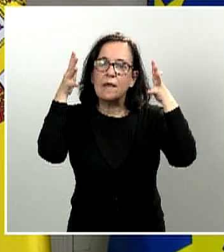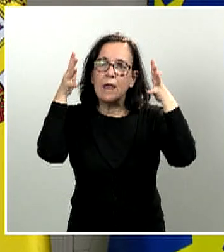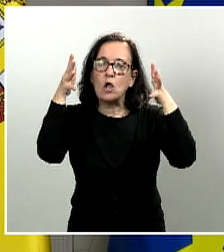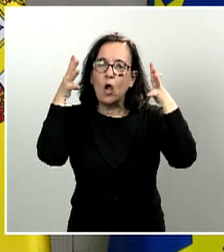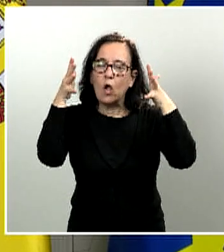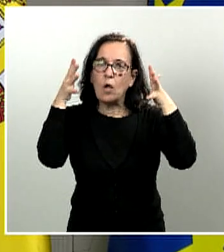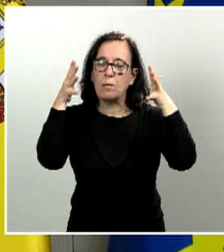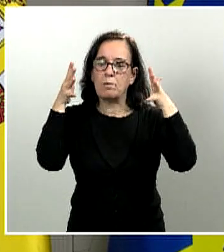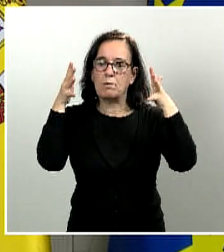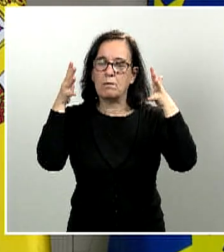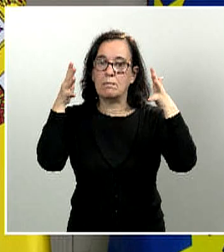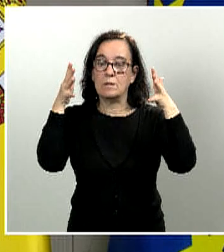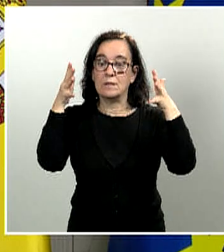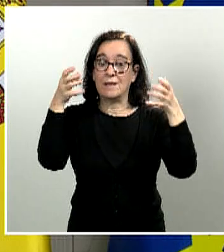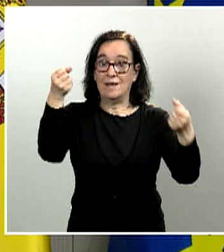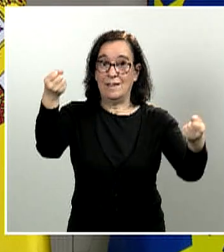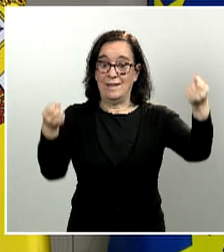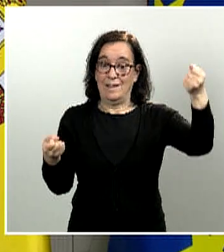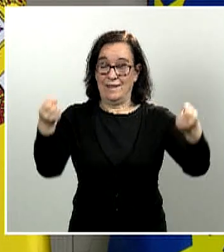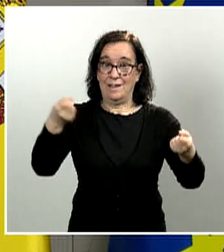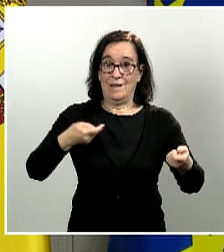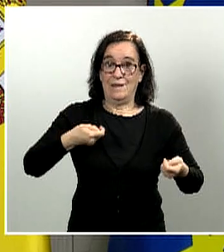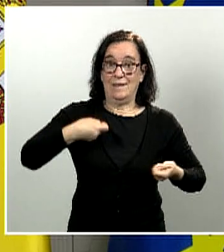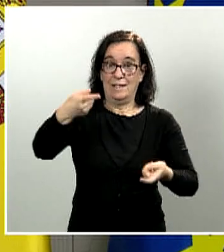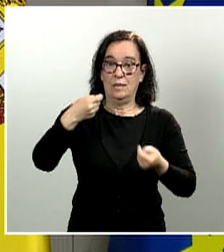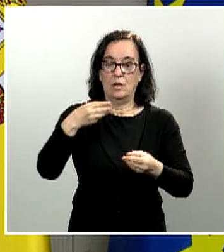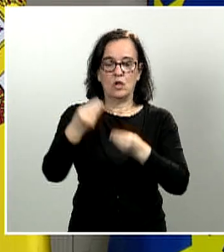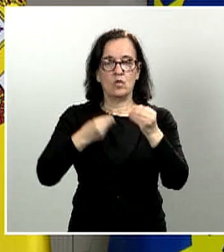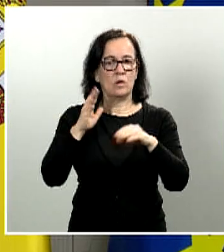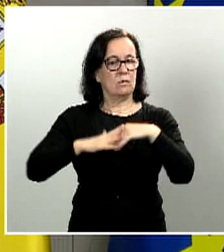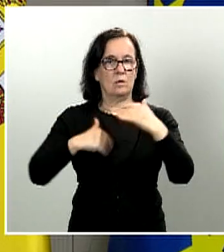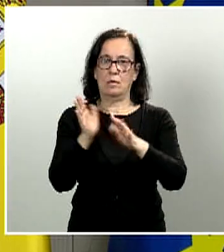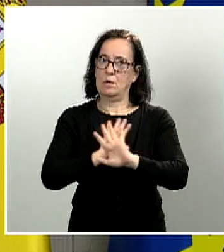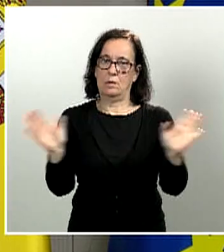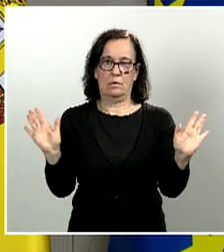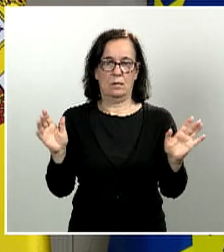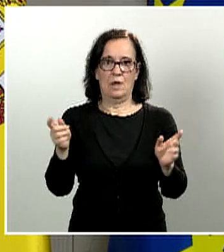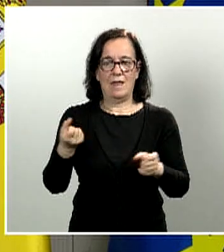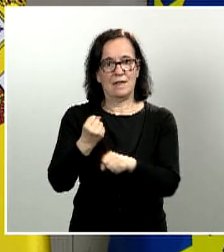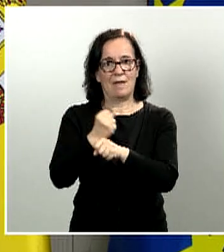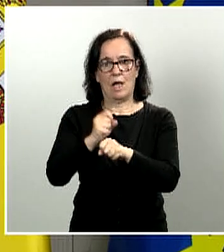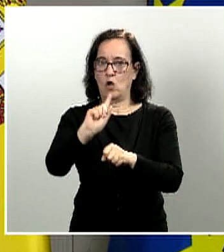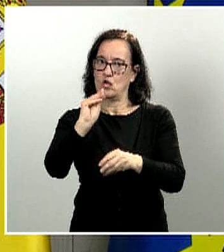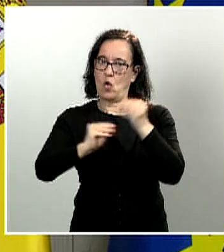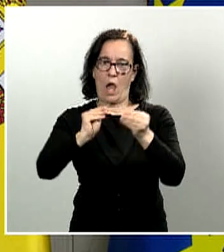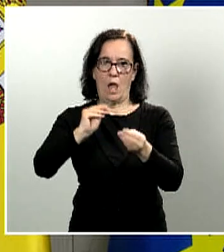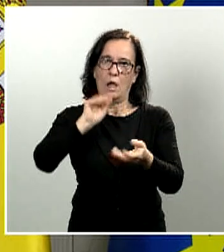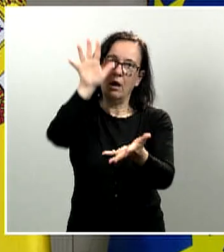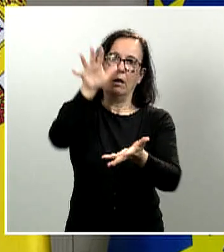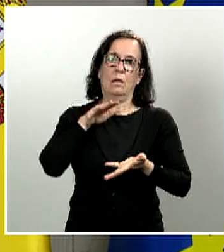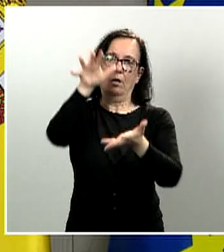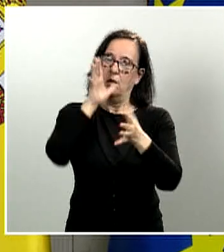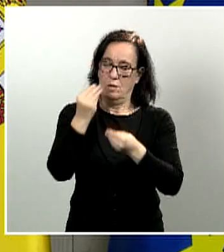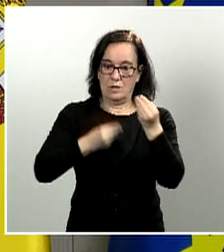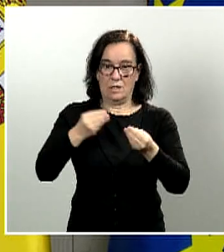los transportistas no procedan a esas operaciones de carga y descarga. Y así lo hemos trasladado a las principales